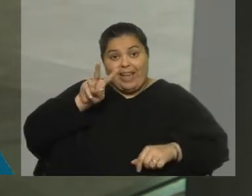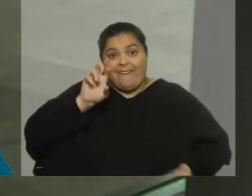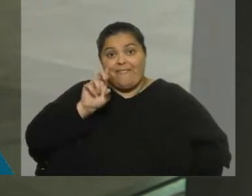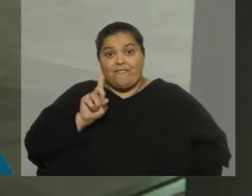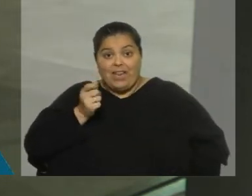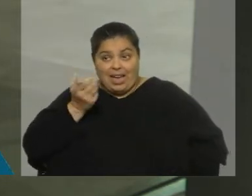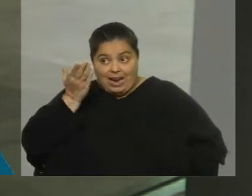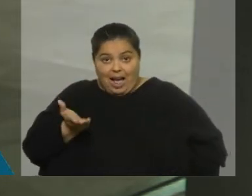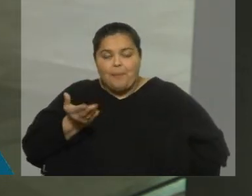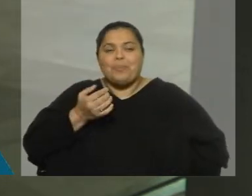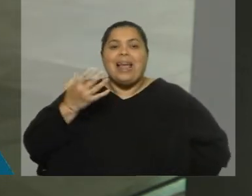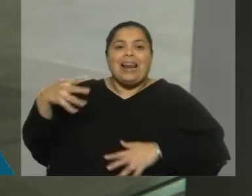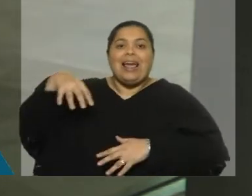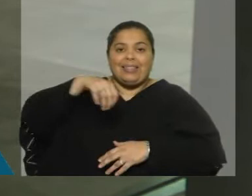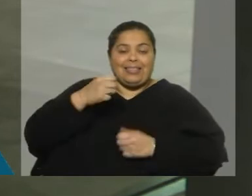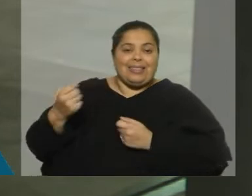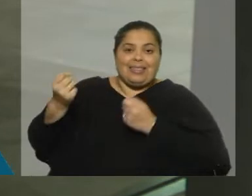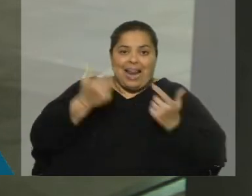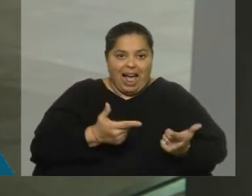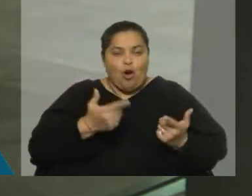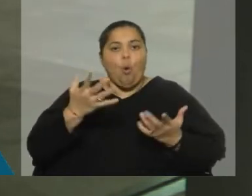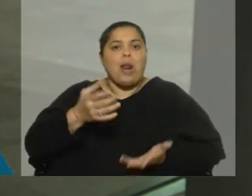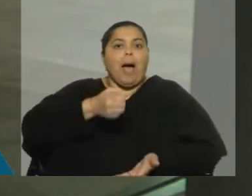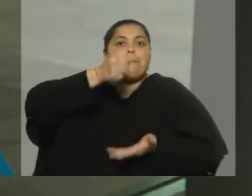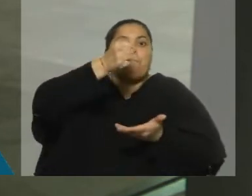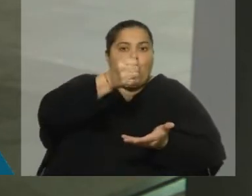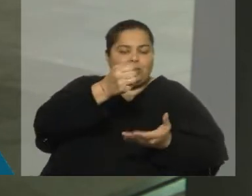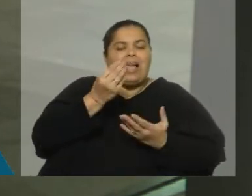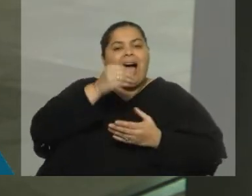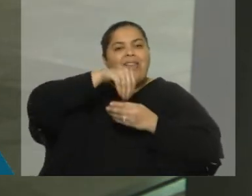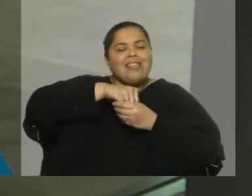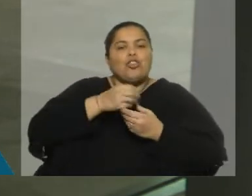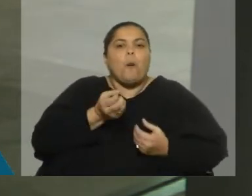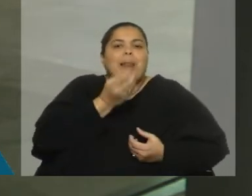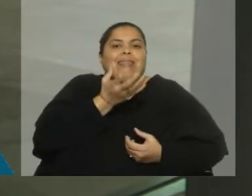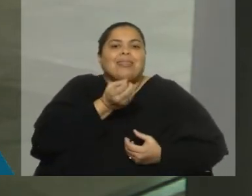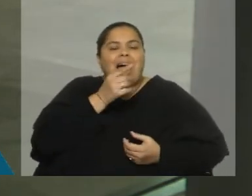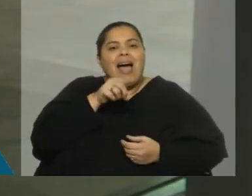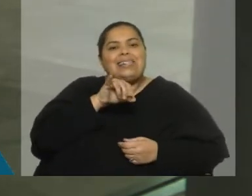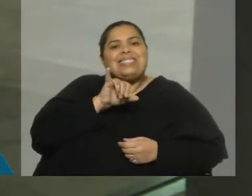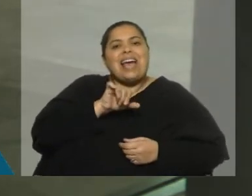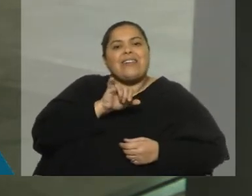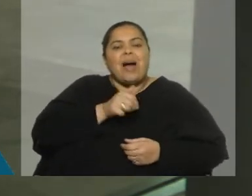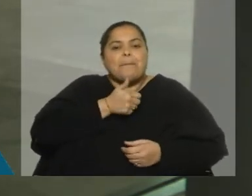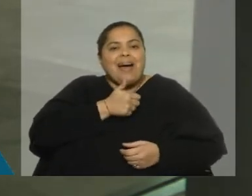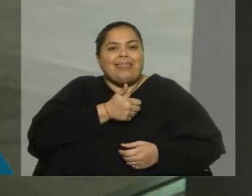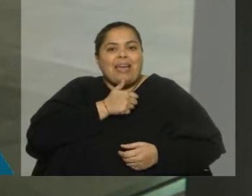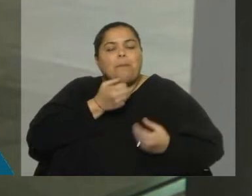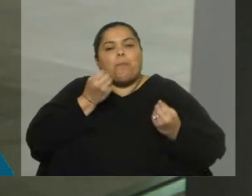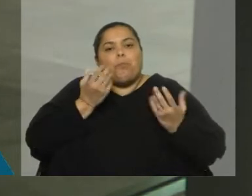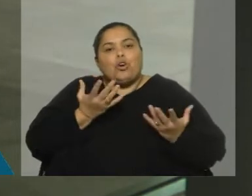le trajo al presidente de la República una bolsita con una planta de yerba mate, porque